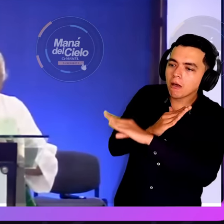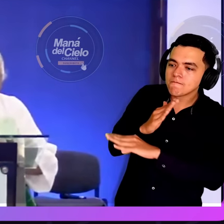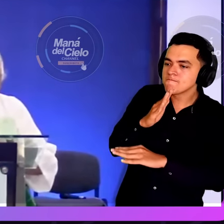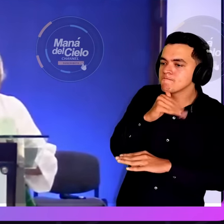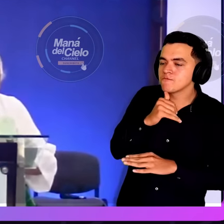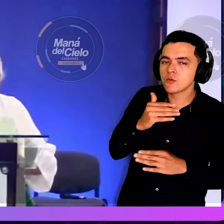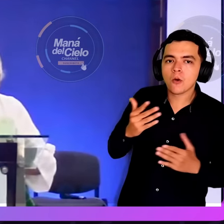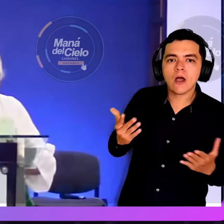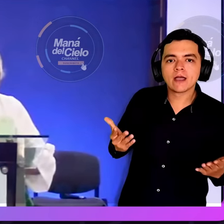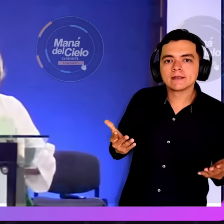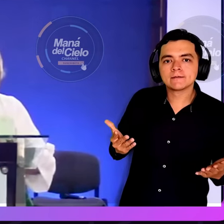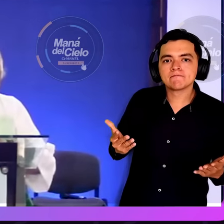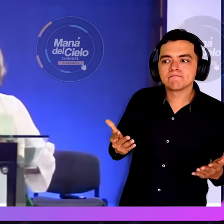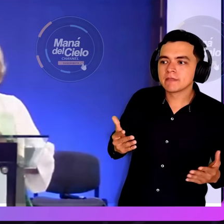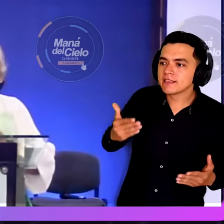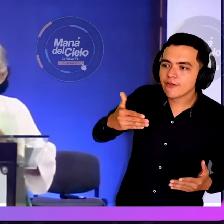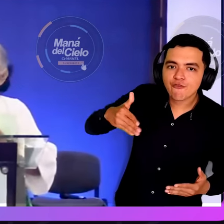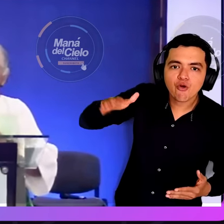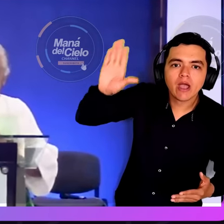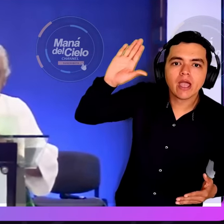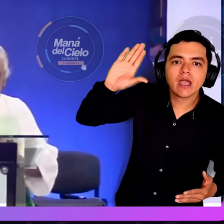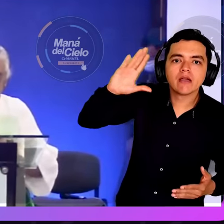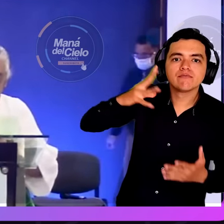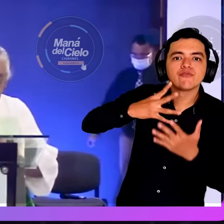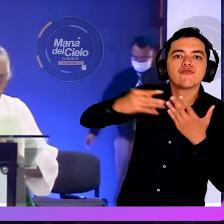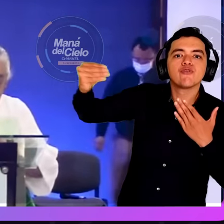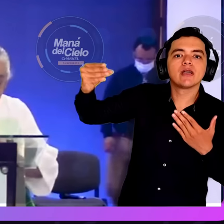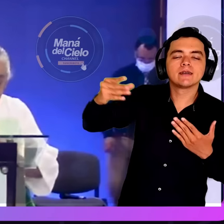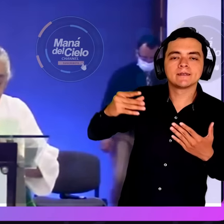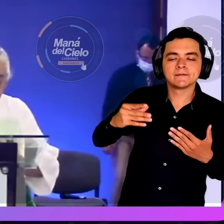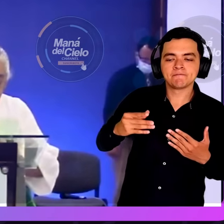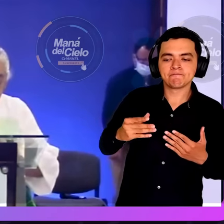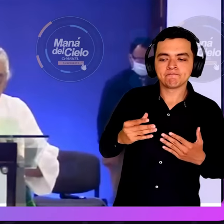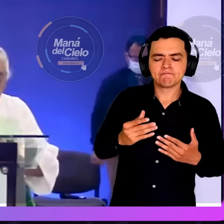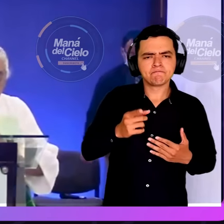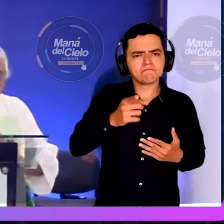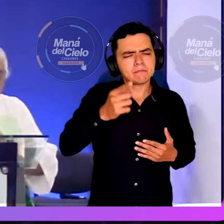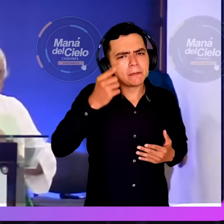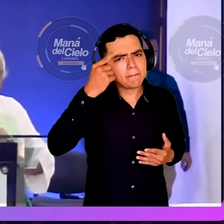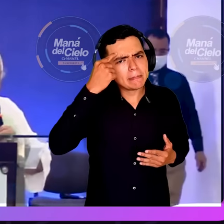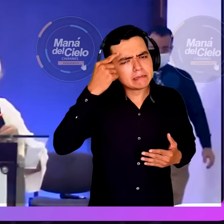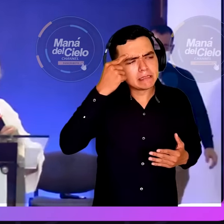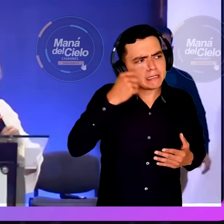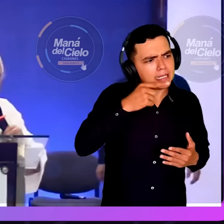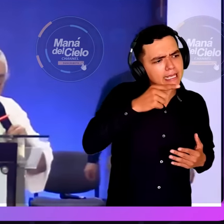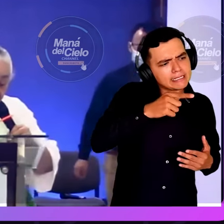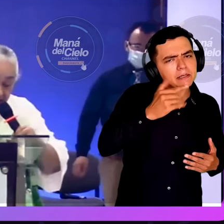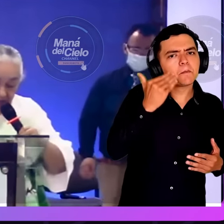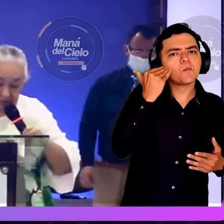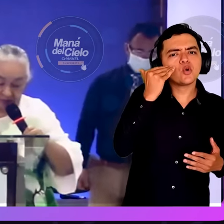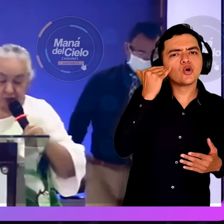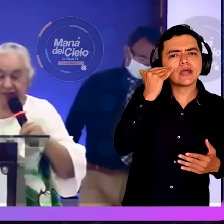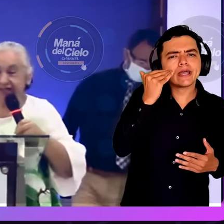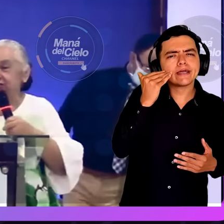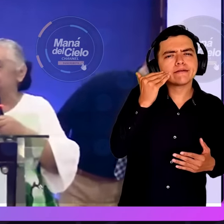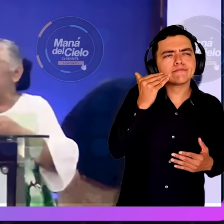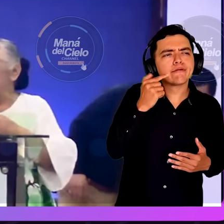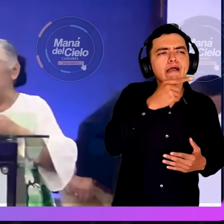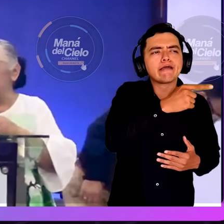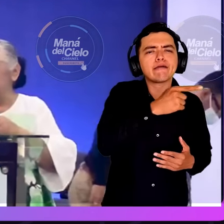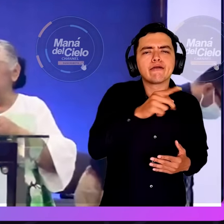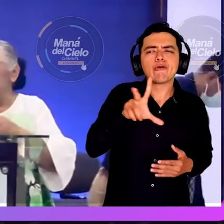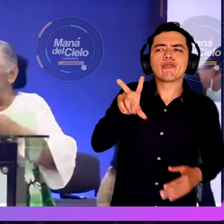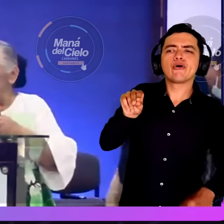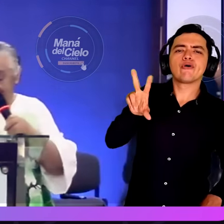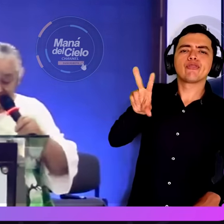redondeando para terminar, porque no quiero dejar como en el aire esta parte. Abrí yo a mi amado, escuché esto, qué